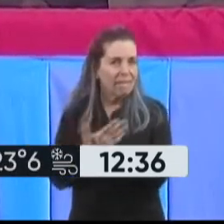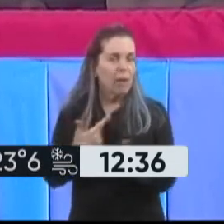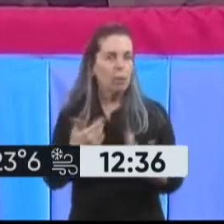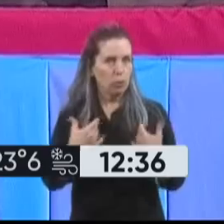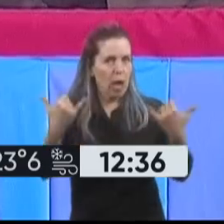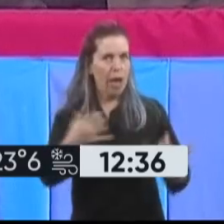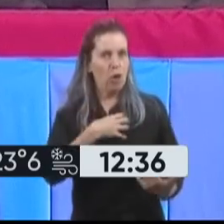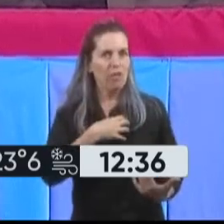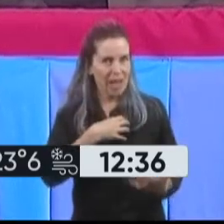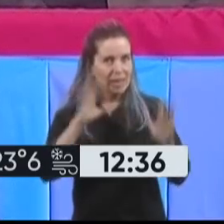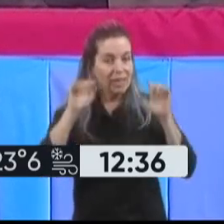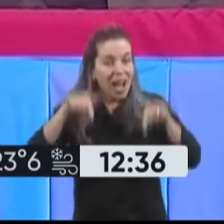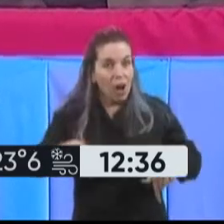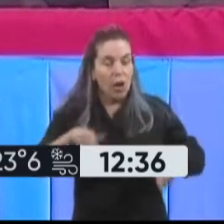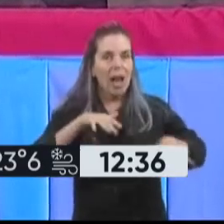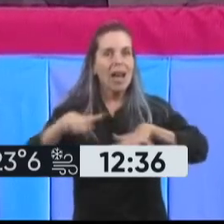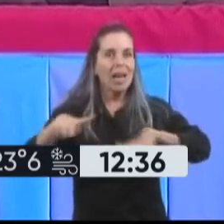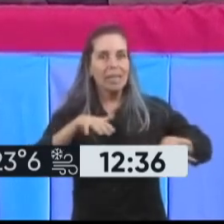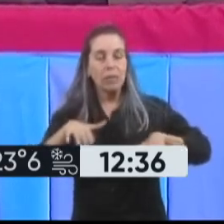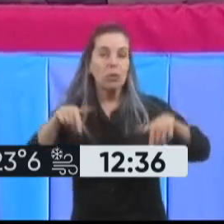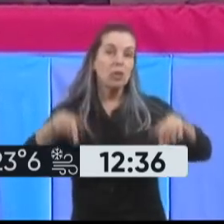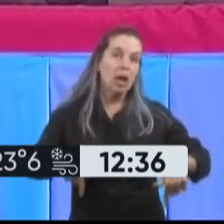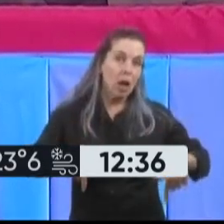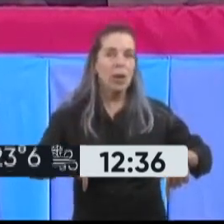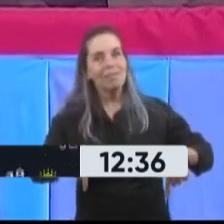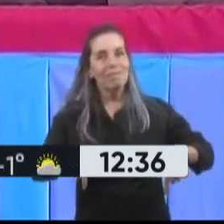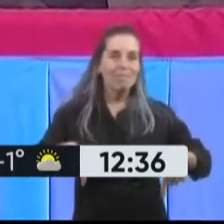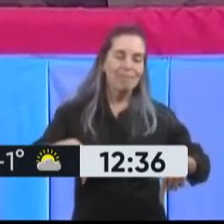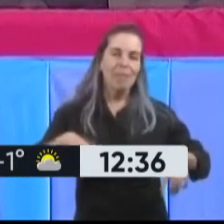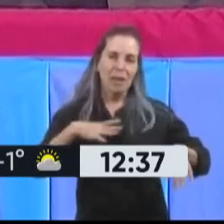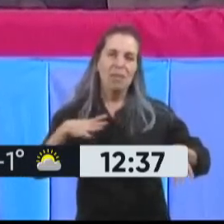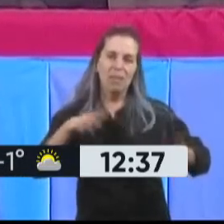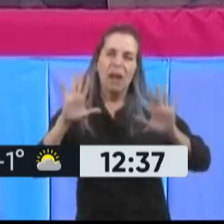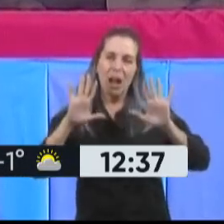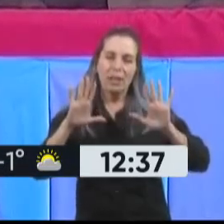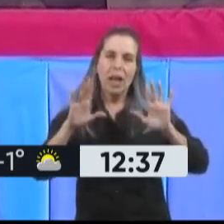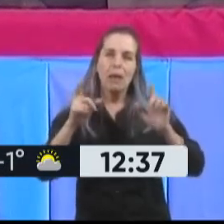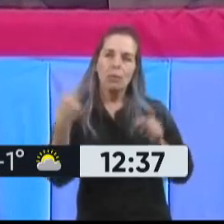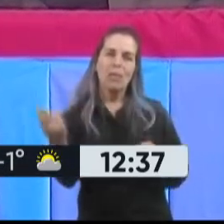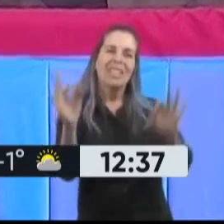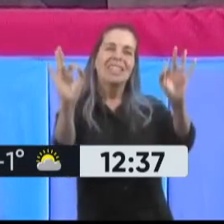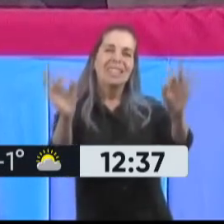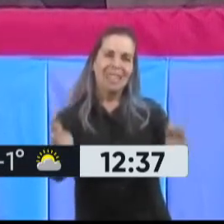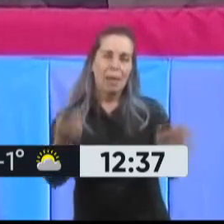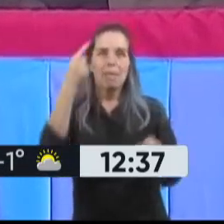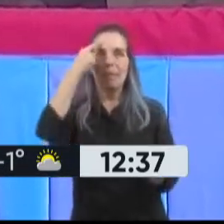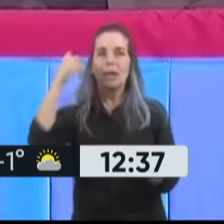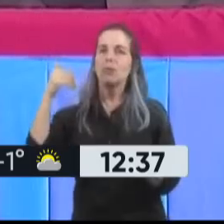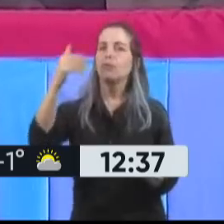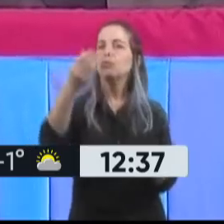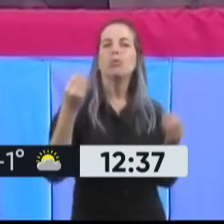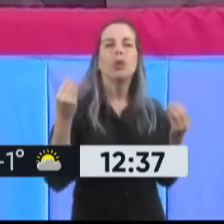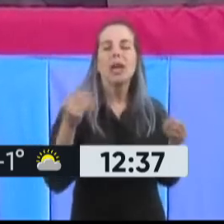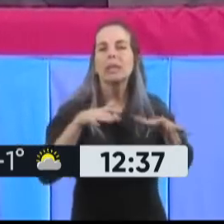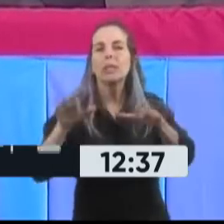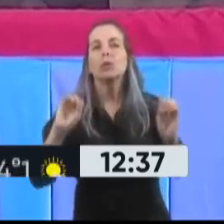que, aunque la realidad de hoy por ahora sea insuficiente, sabrán ponderar qué es lo mejor para ustedes y sus